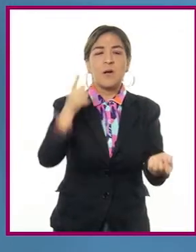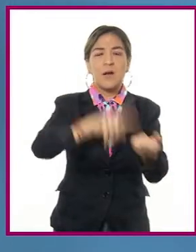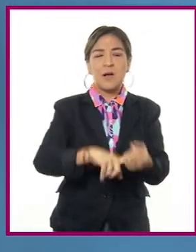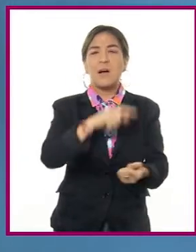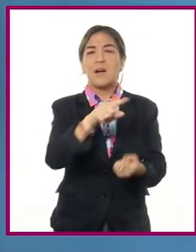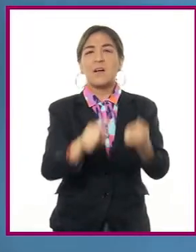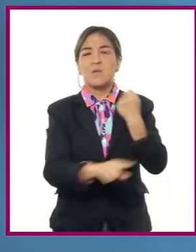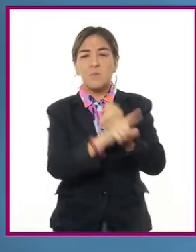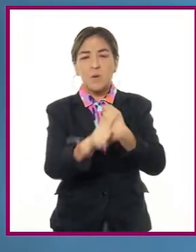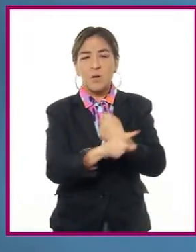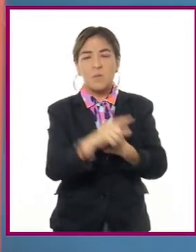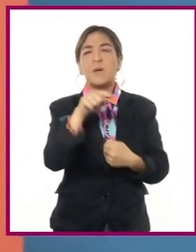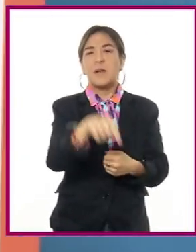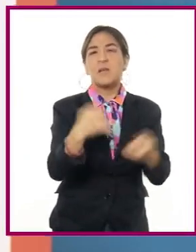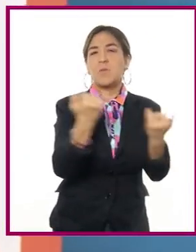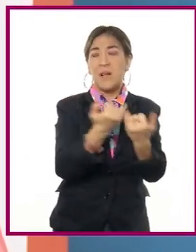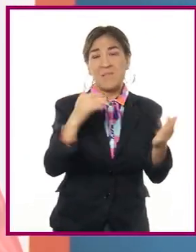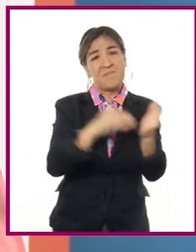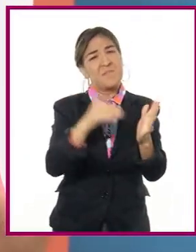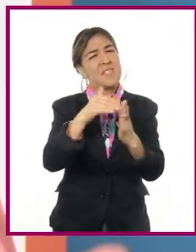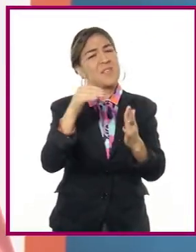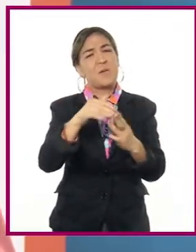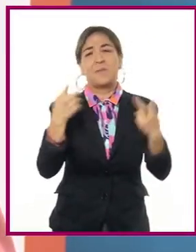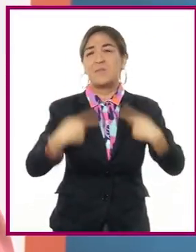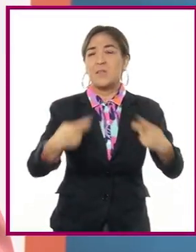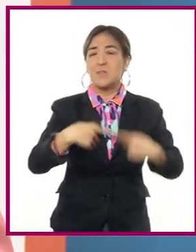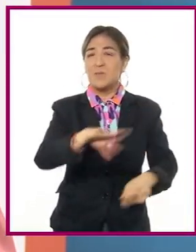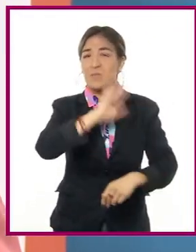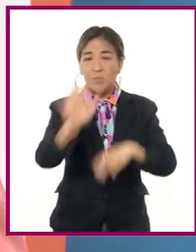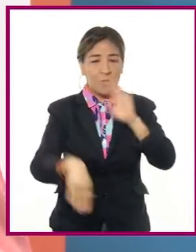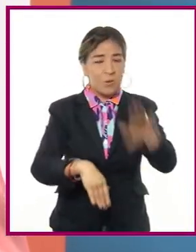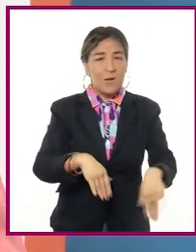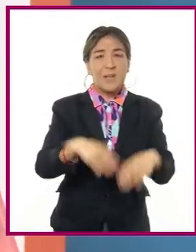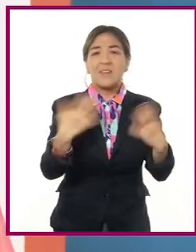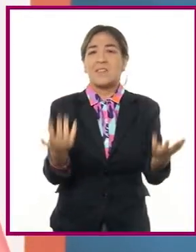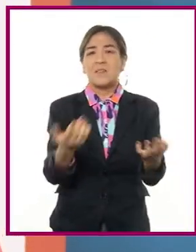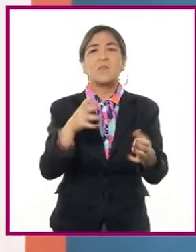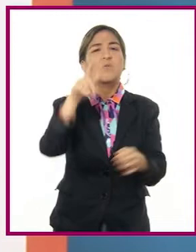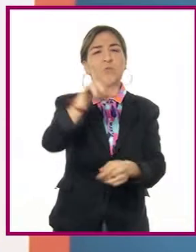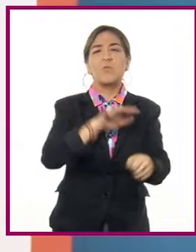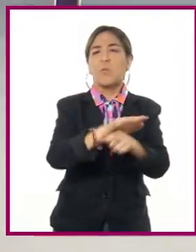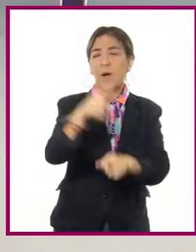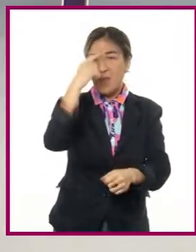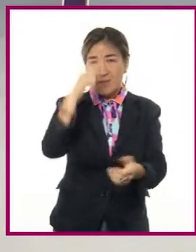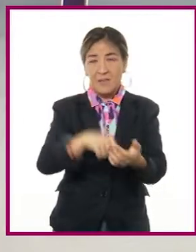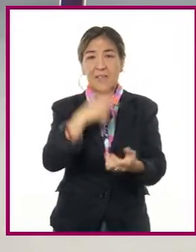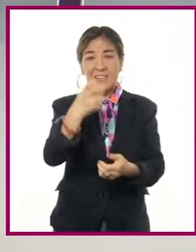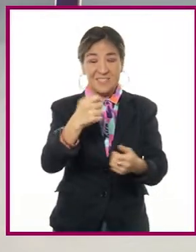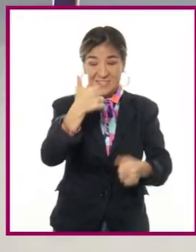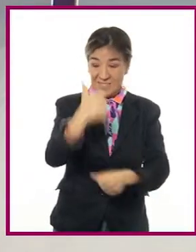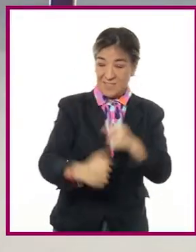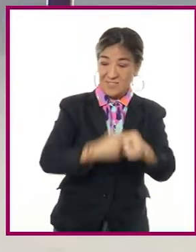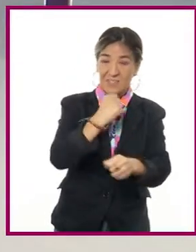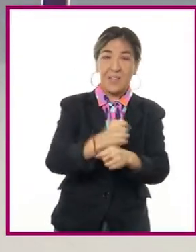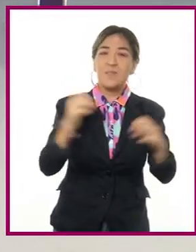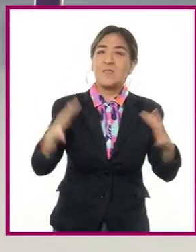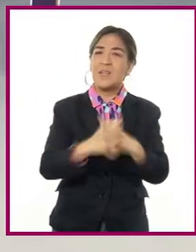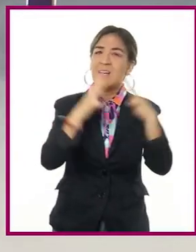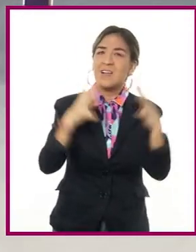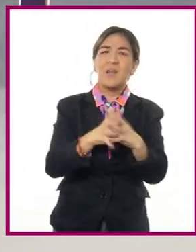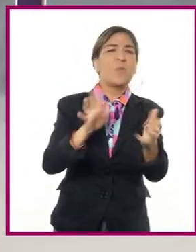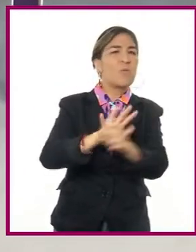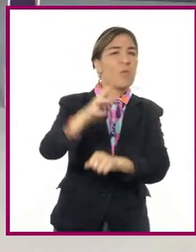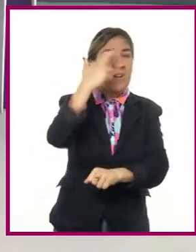ocurrir? Además de los millones de muertos, ¿qué consecuencias creen que tuvieron los 6 años de la guerra? Hoy